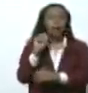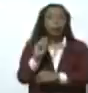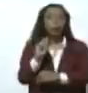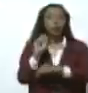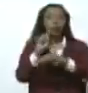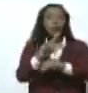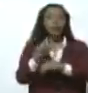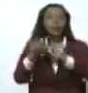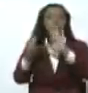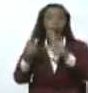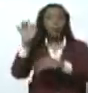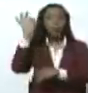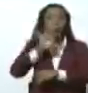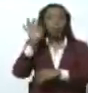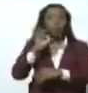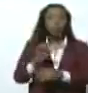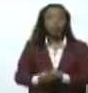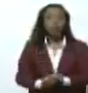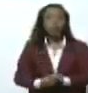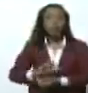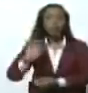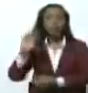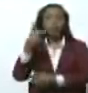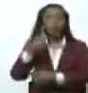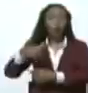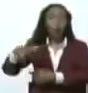40.16%. En segundo lugar,